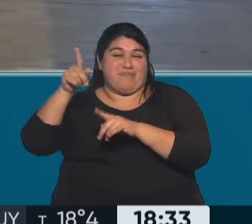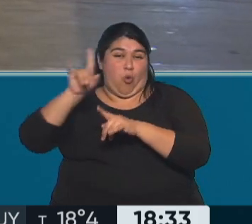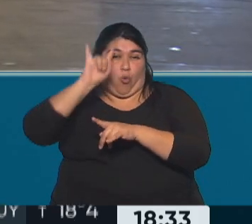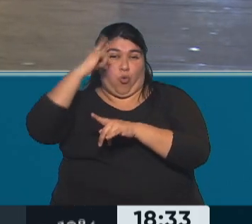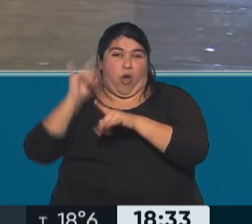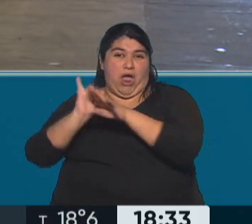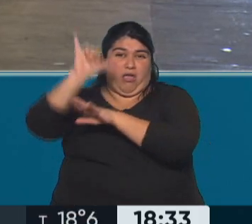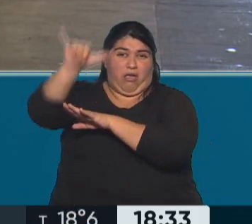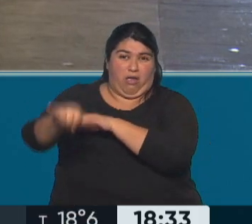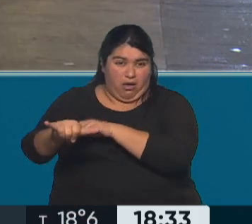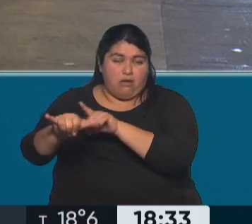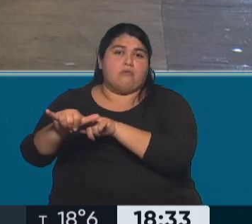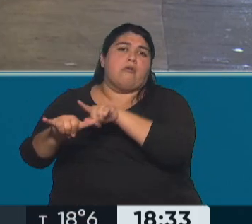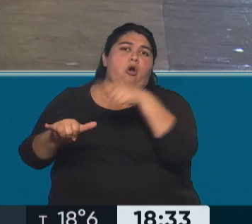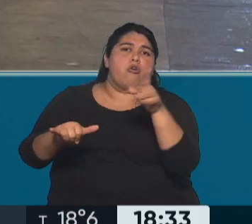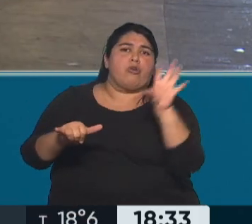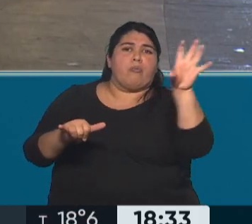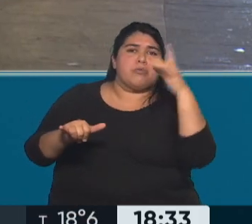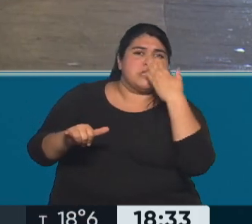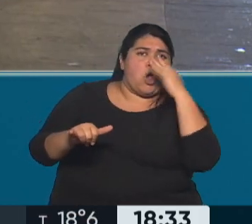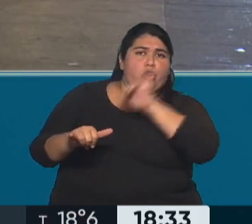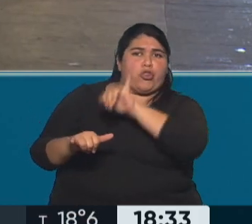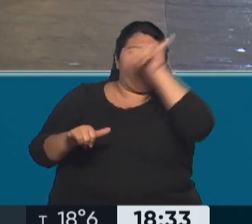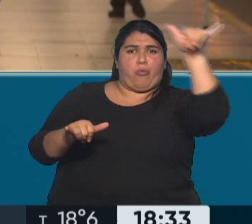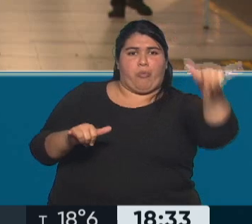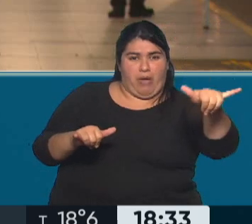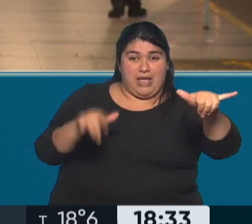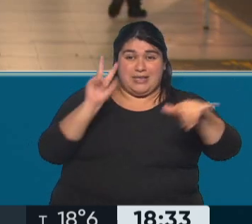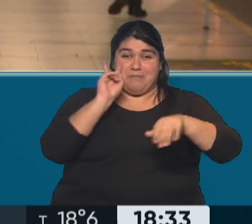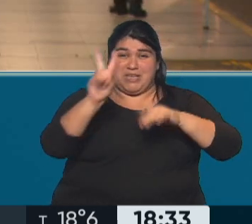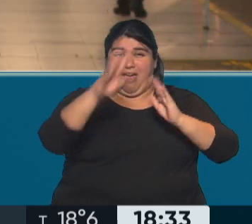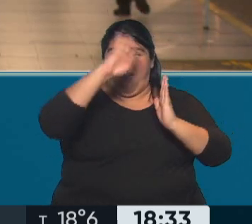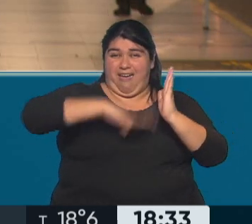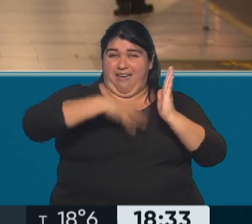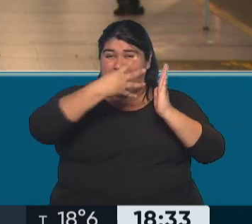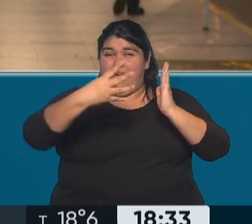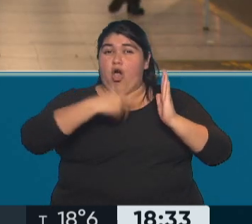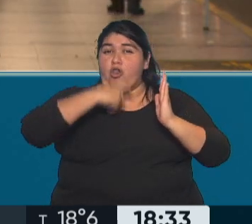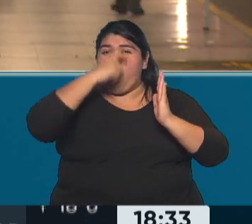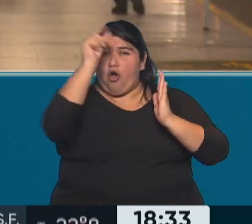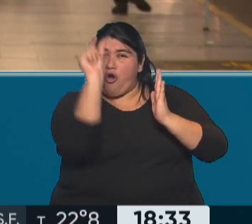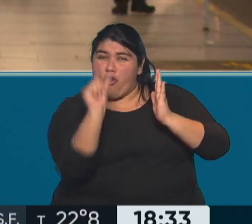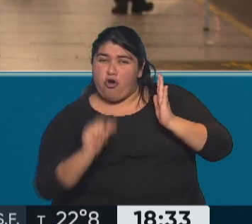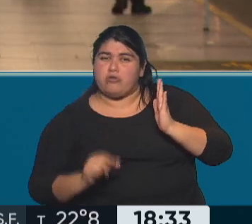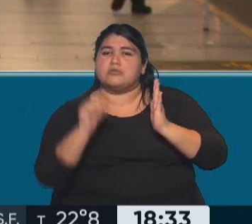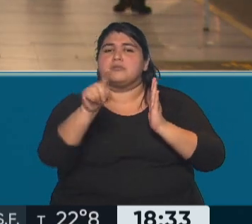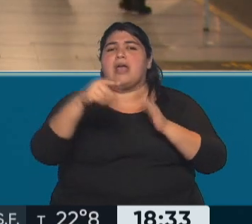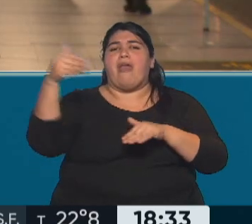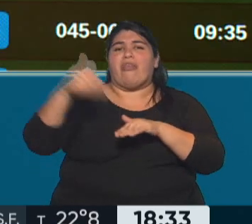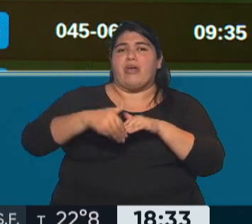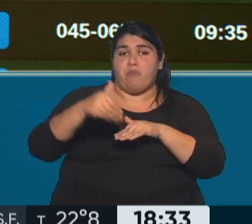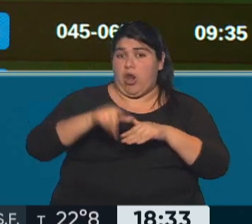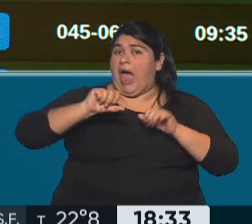uruguay y otros a la provincia de córdoba observen la pizarra en rojo vuelos demorados no